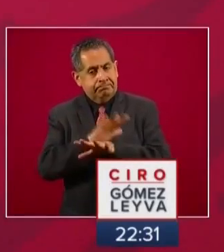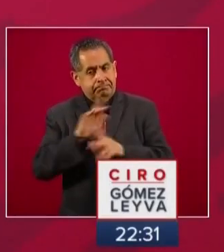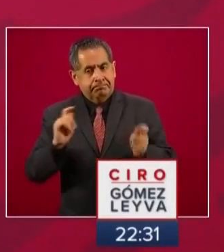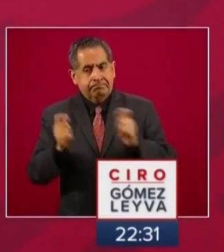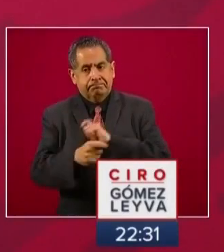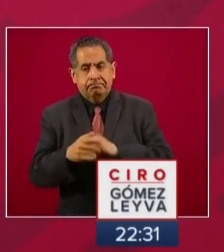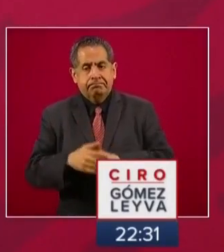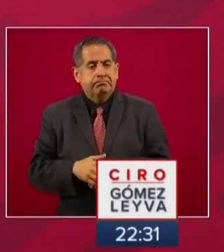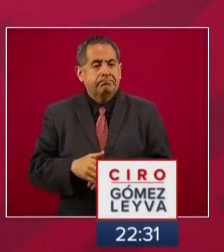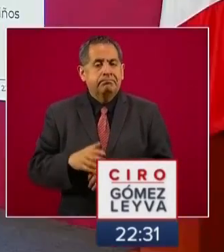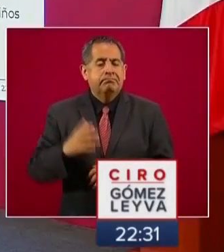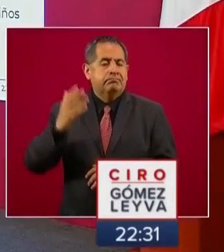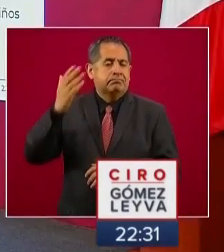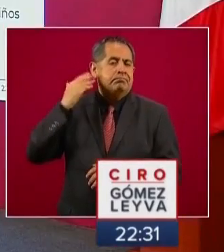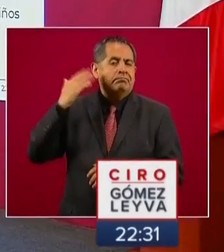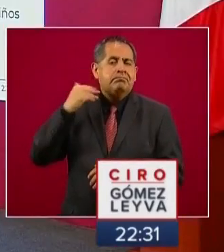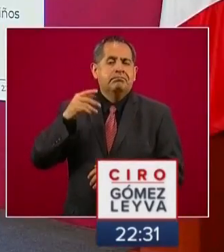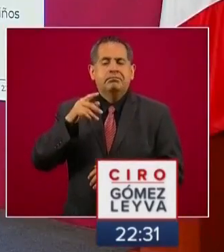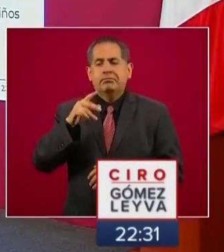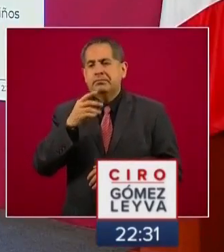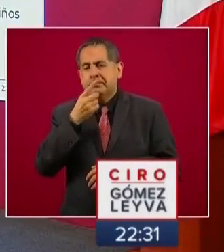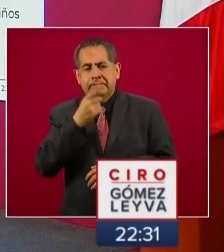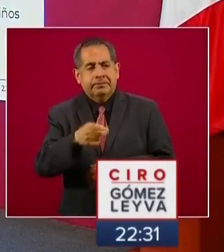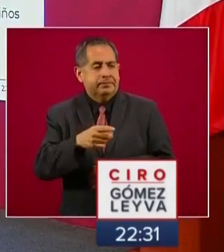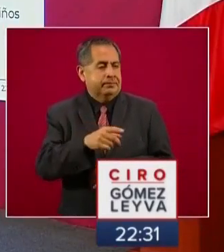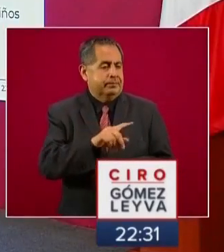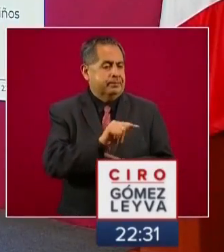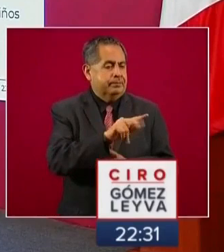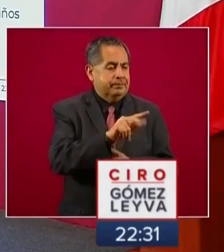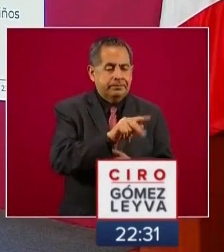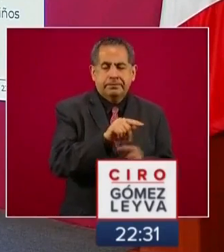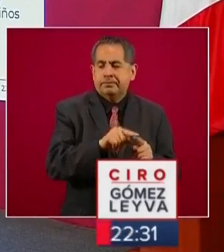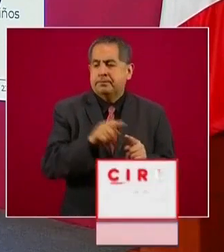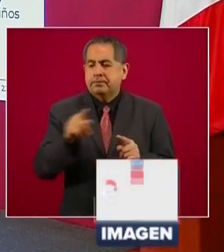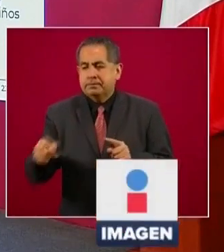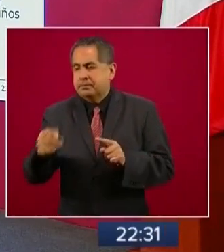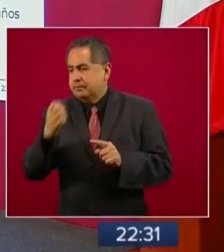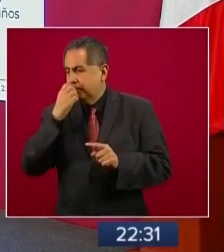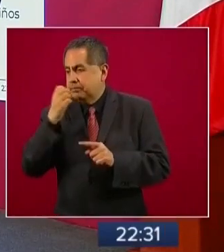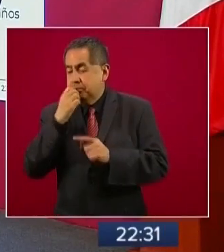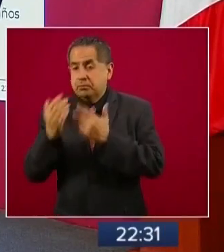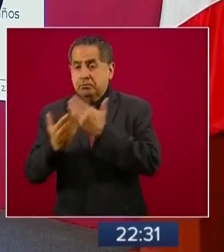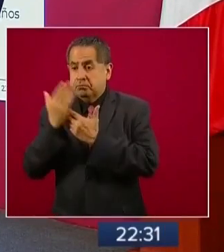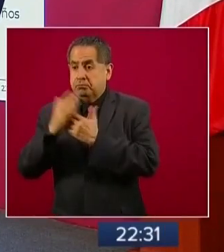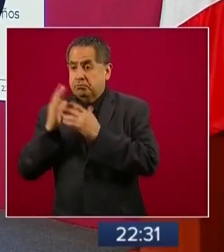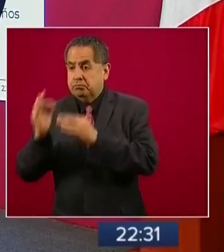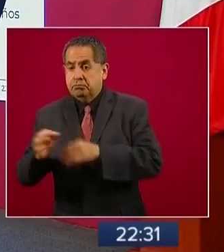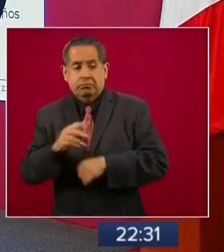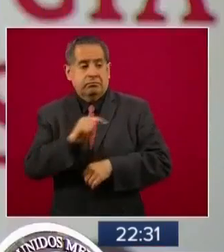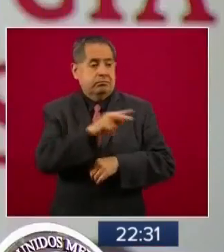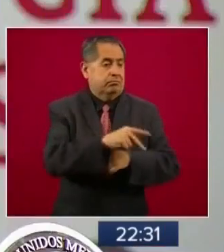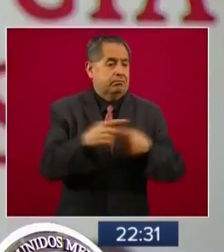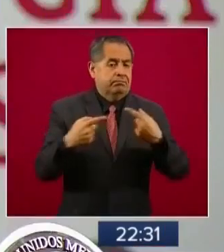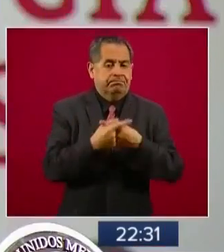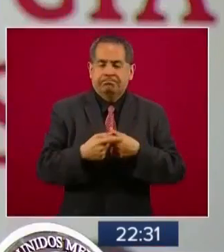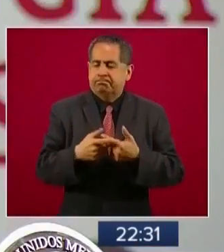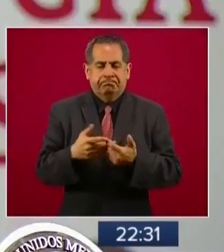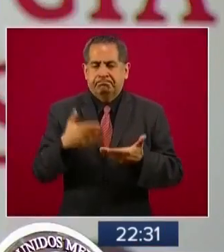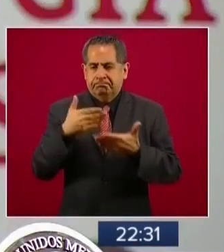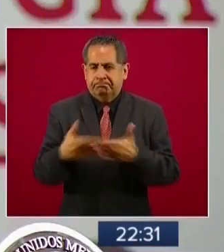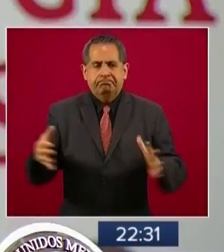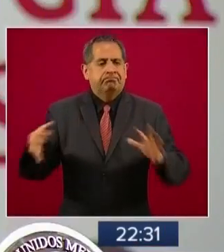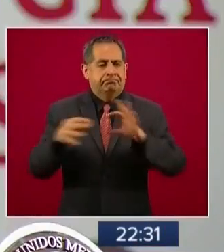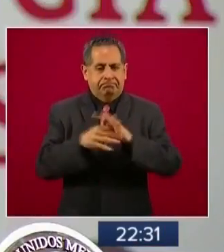Hoy se alejará aquella crítica que decía que la televisión compite en la tarde con lo que la escuela construye en la mañana. Hoy vemos